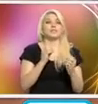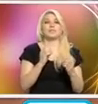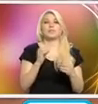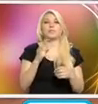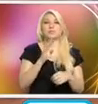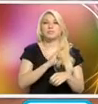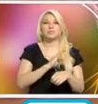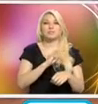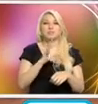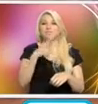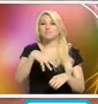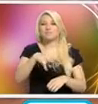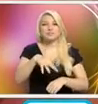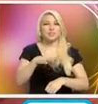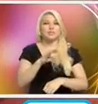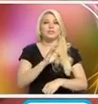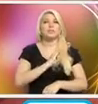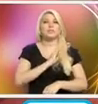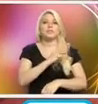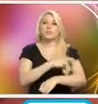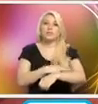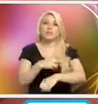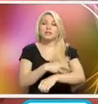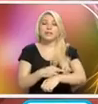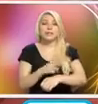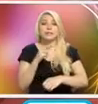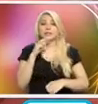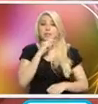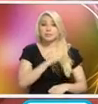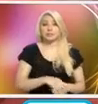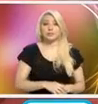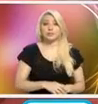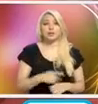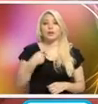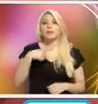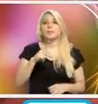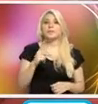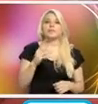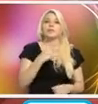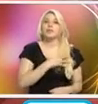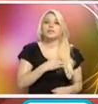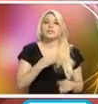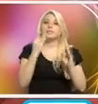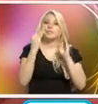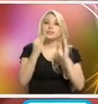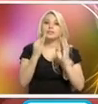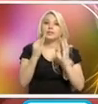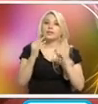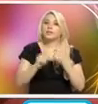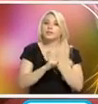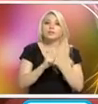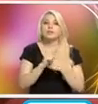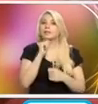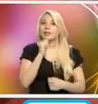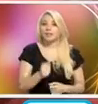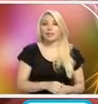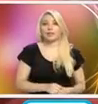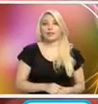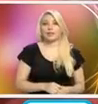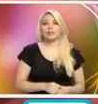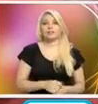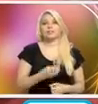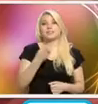A veces es necesario que los hijos entren en estas situaciones de riesgo y vean lo que en la realidad pasa. Si tú te conviertes en un padre